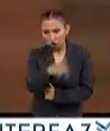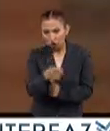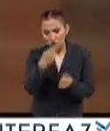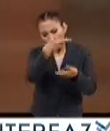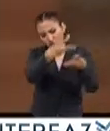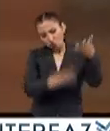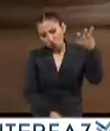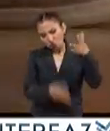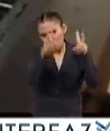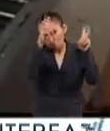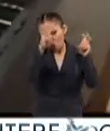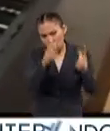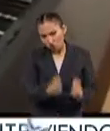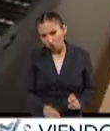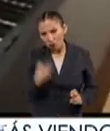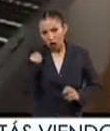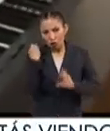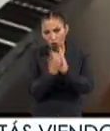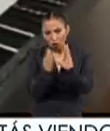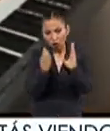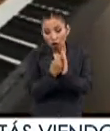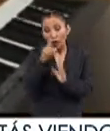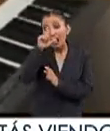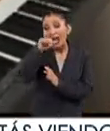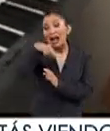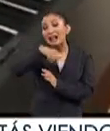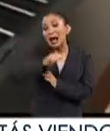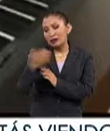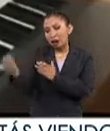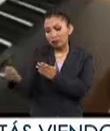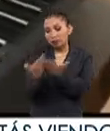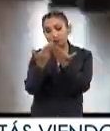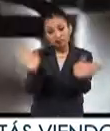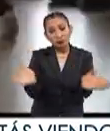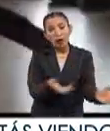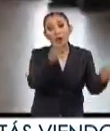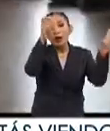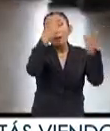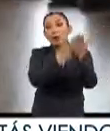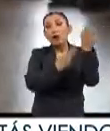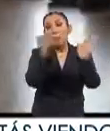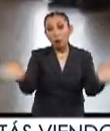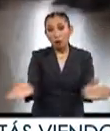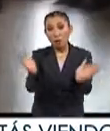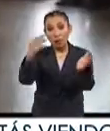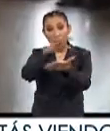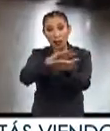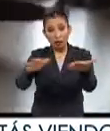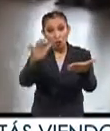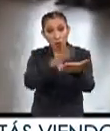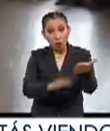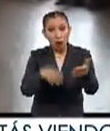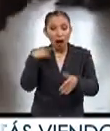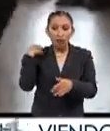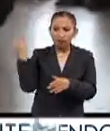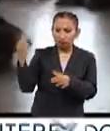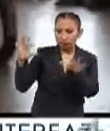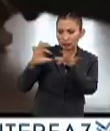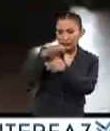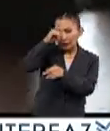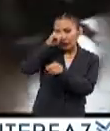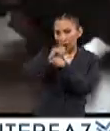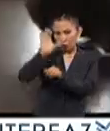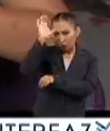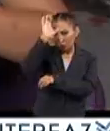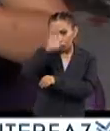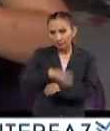oferta cultural y académica no formal, La Nana abrió sus puertas al programa Fomento a la Lectura, dependiente de la Secretaría